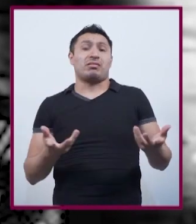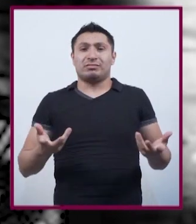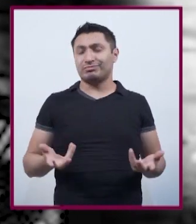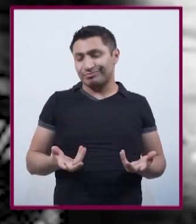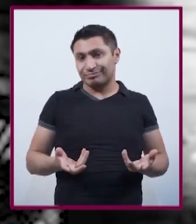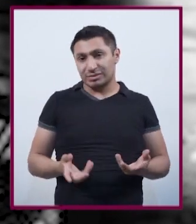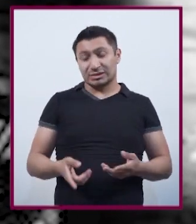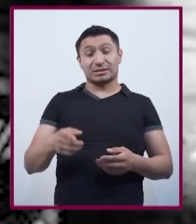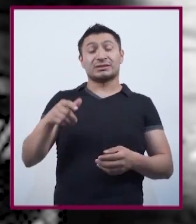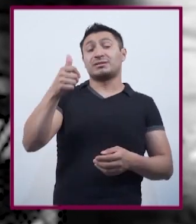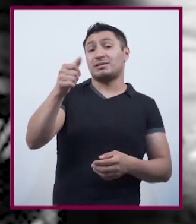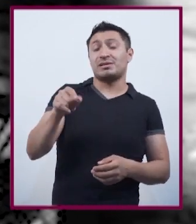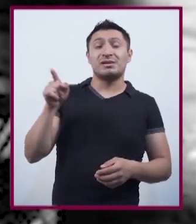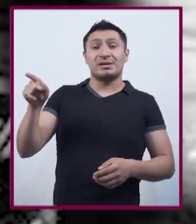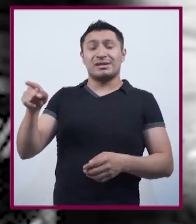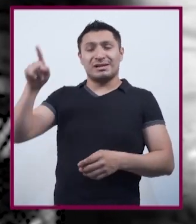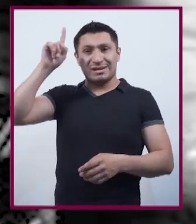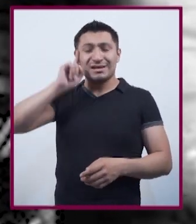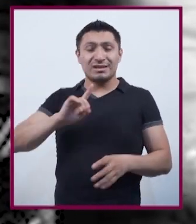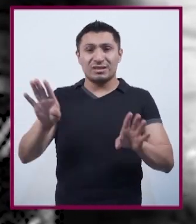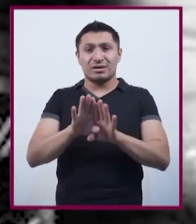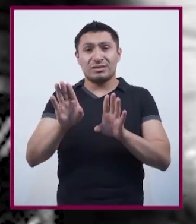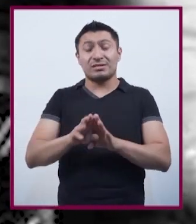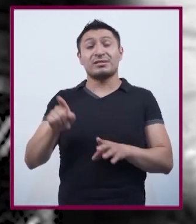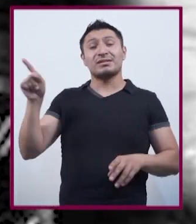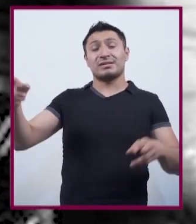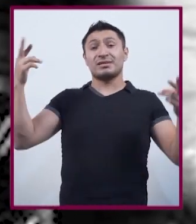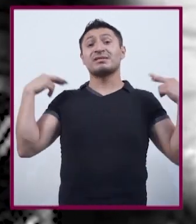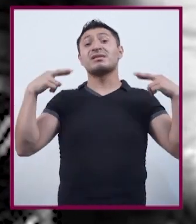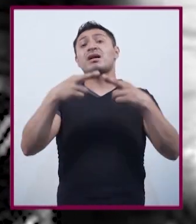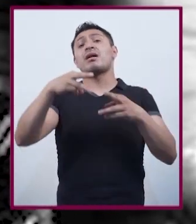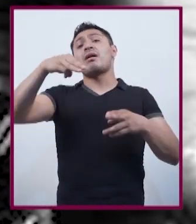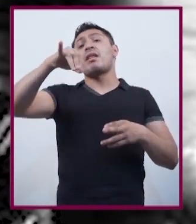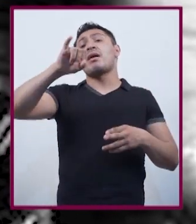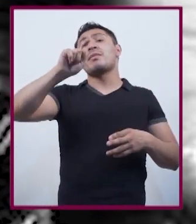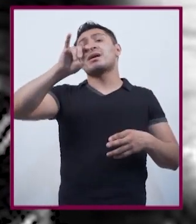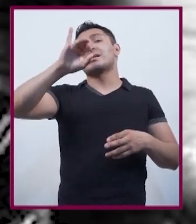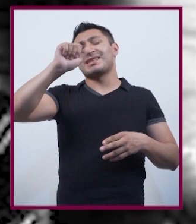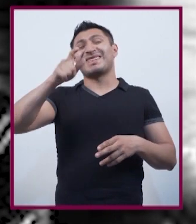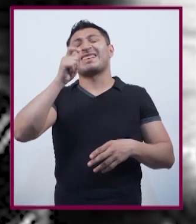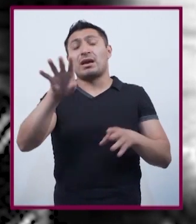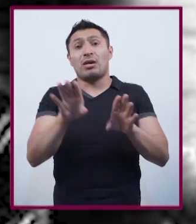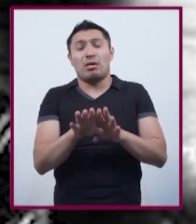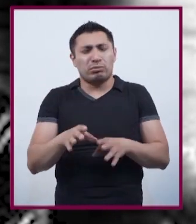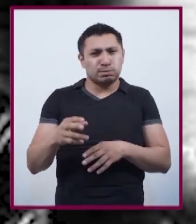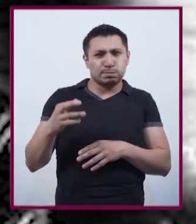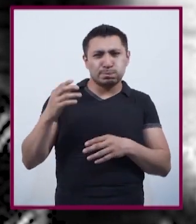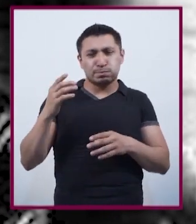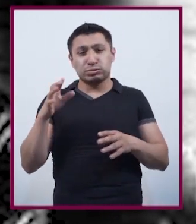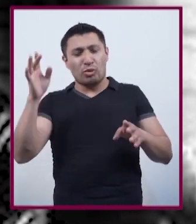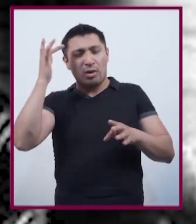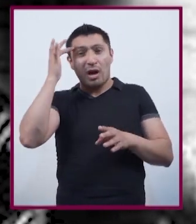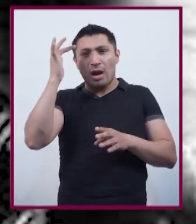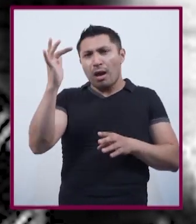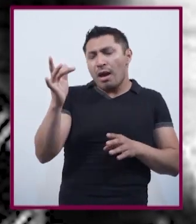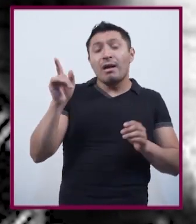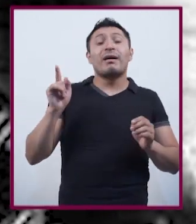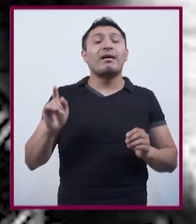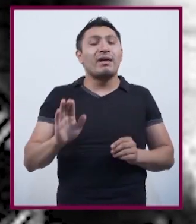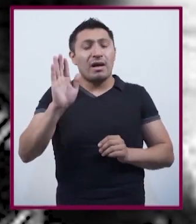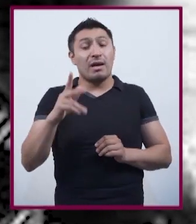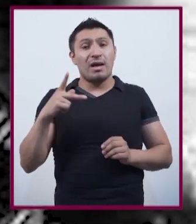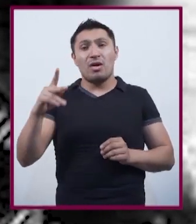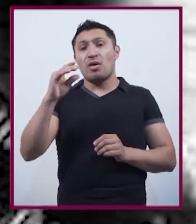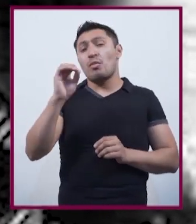valió algunas críticas de un sector del feminismo. Por este motivo, se formuló alrededor de la escritora una imagen de una maestra